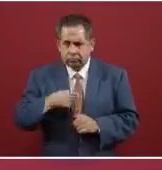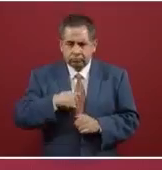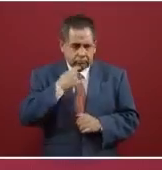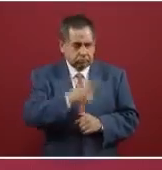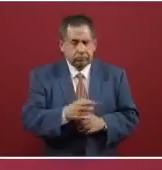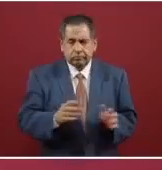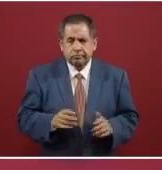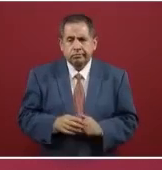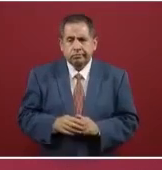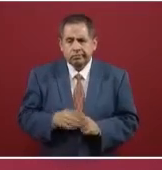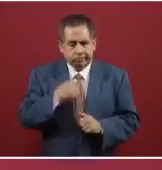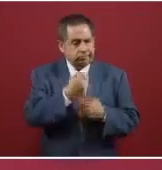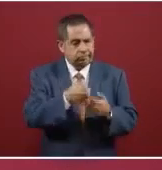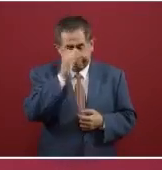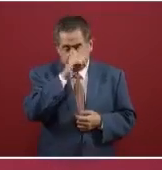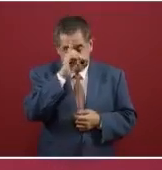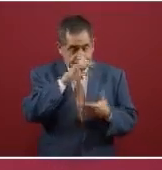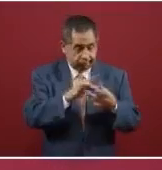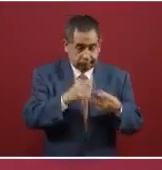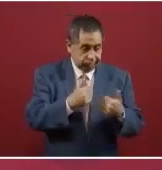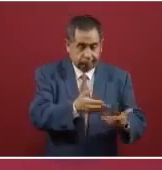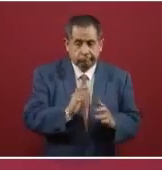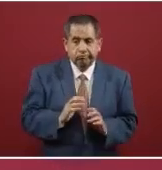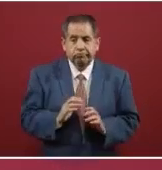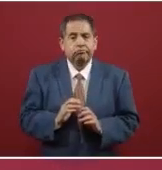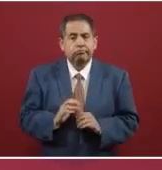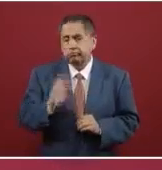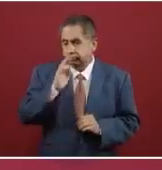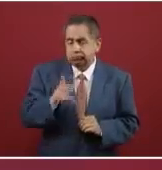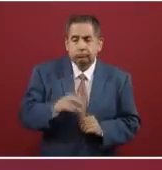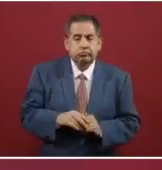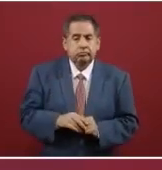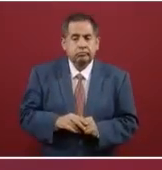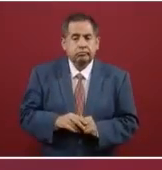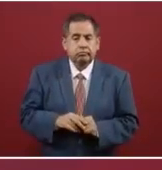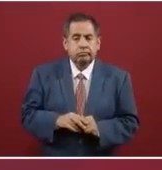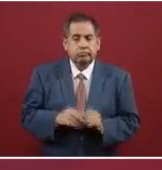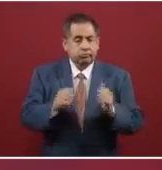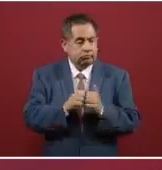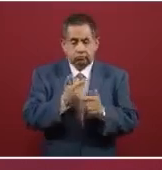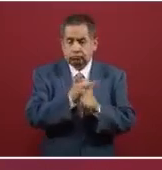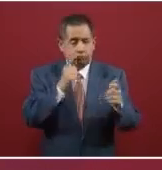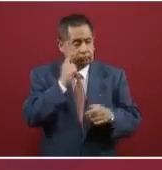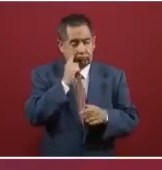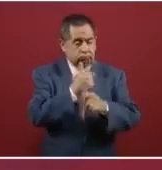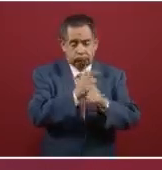y les recomendé que de manera libre